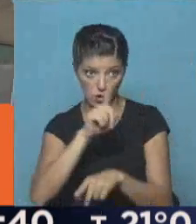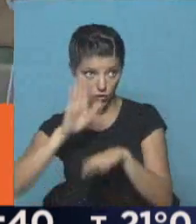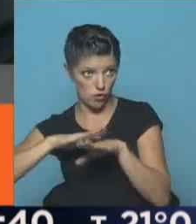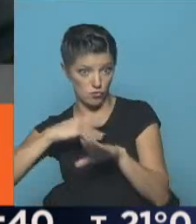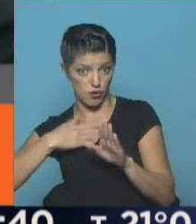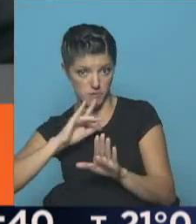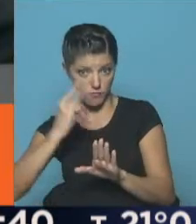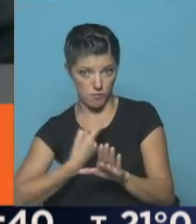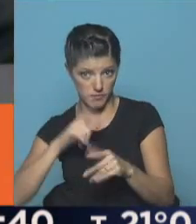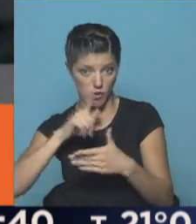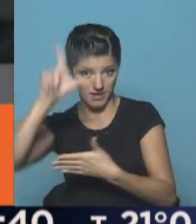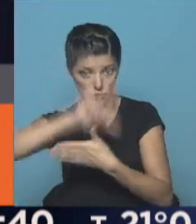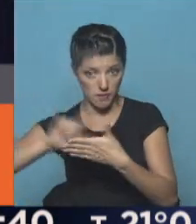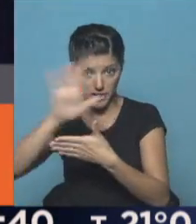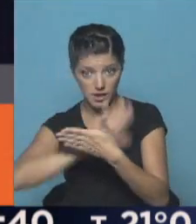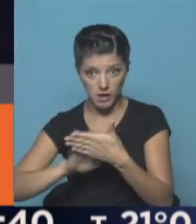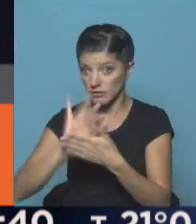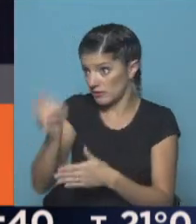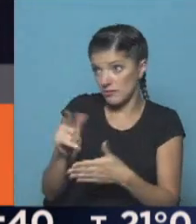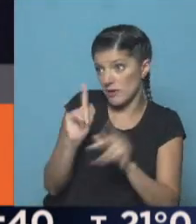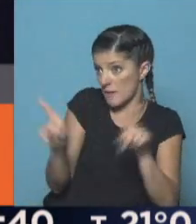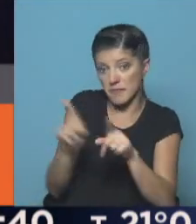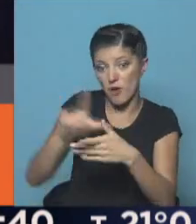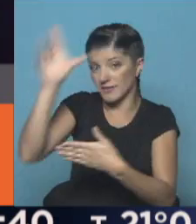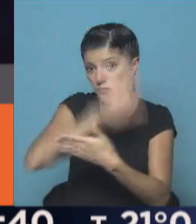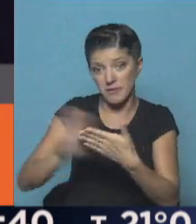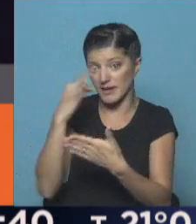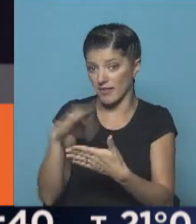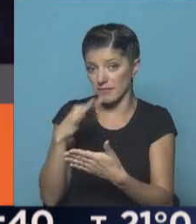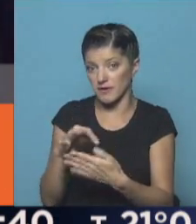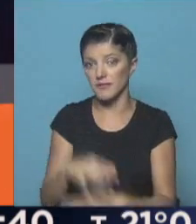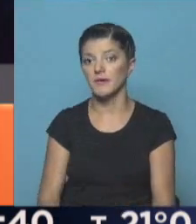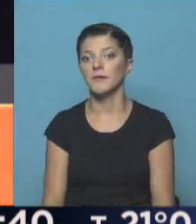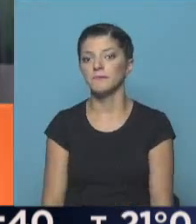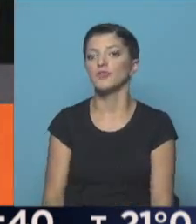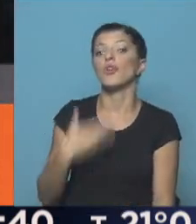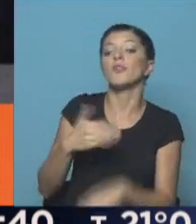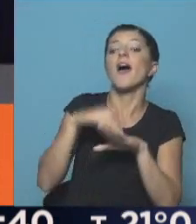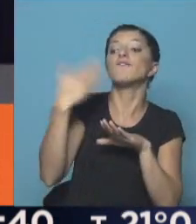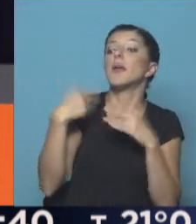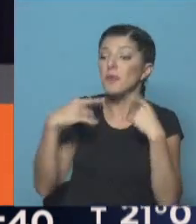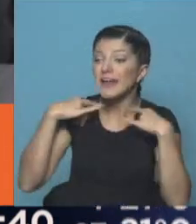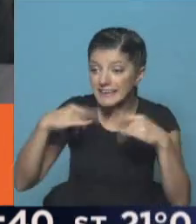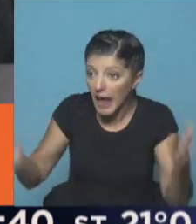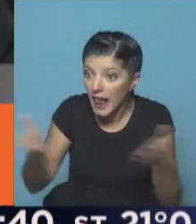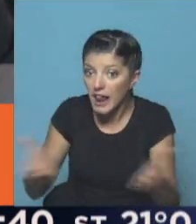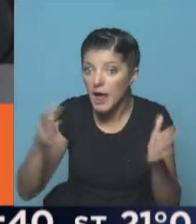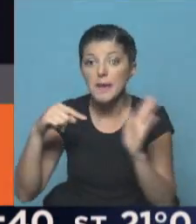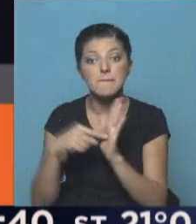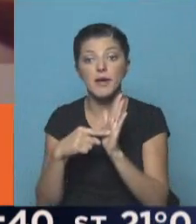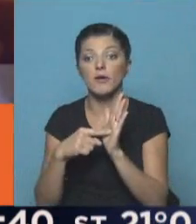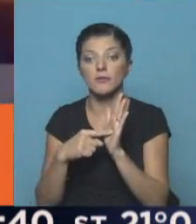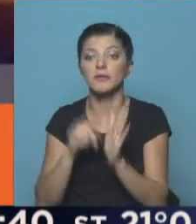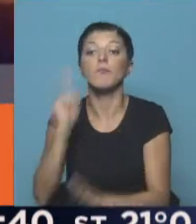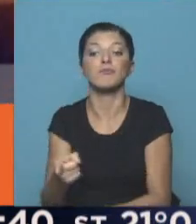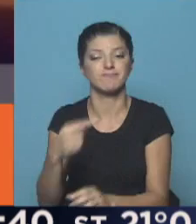somos nosotros. Claro, tiene que hacerlo. Afuera, yo le puedo gritar y provocar y pedir, pero no puedo